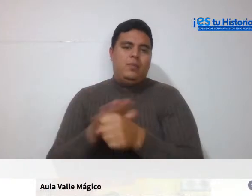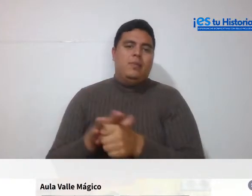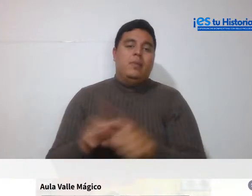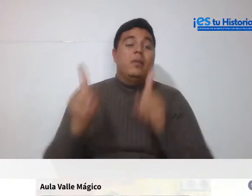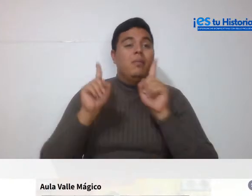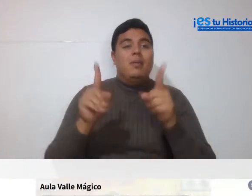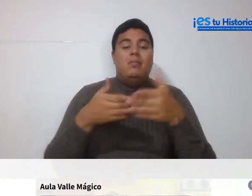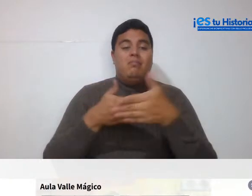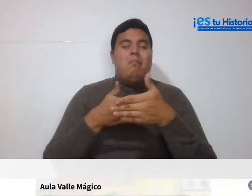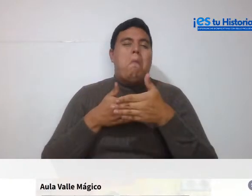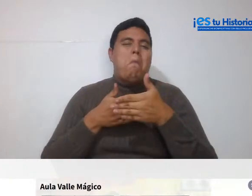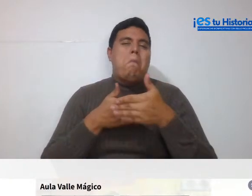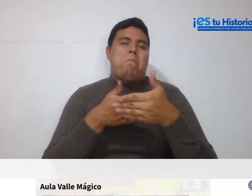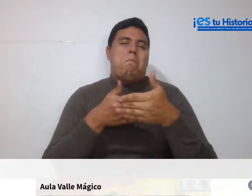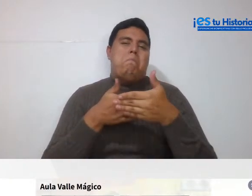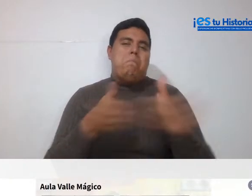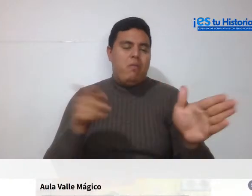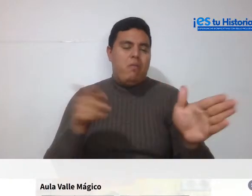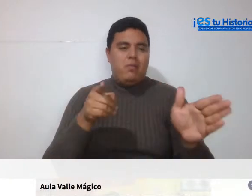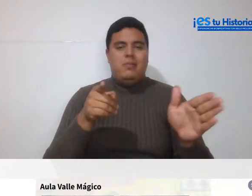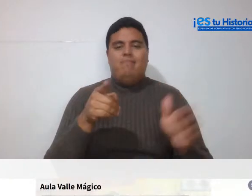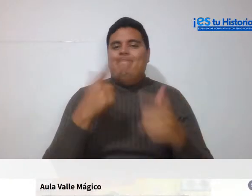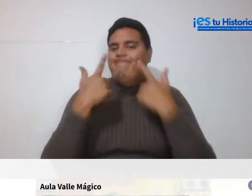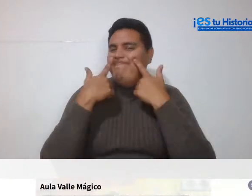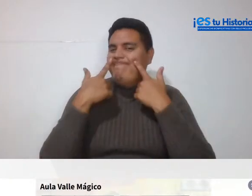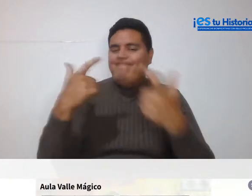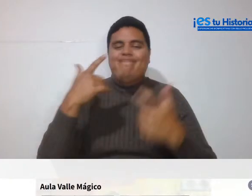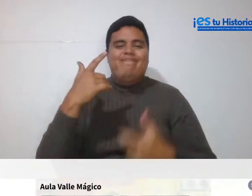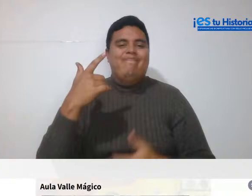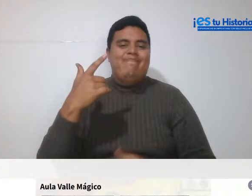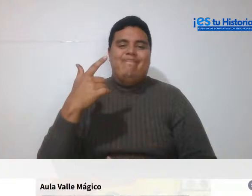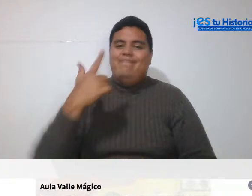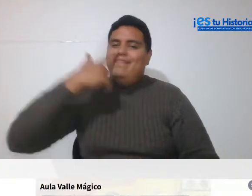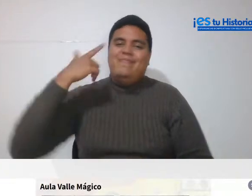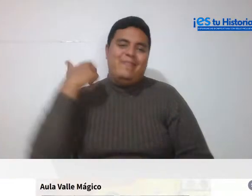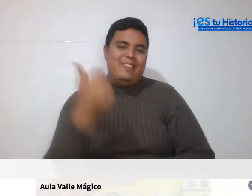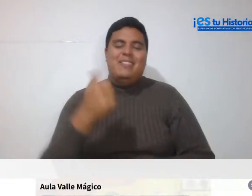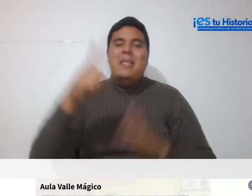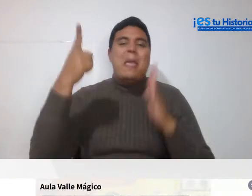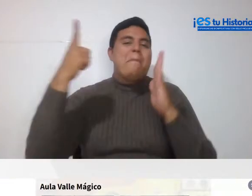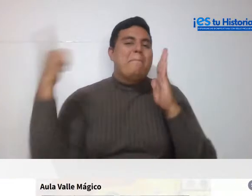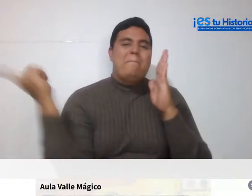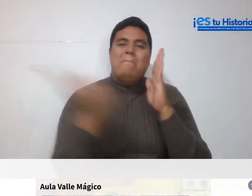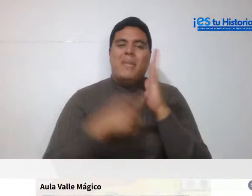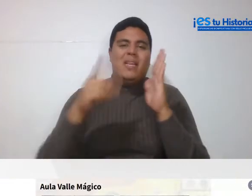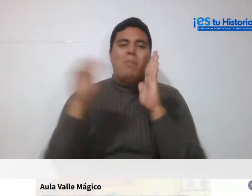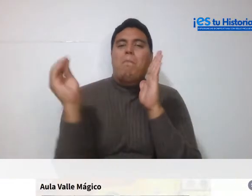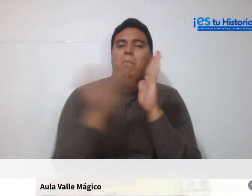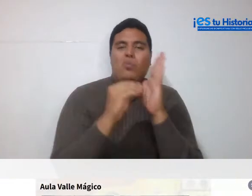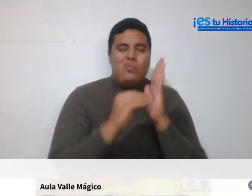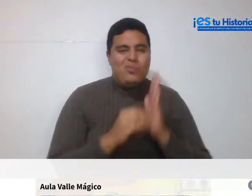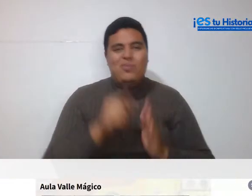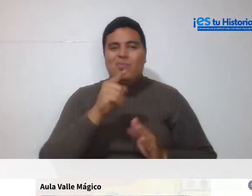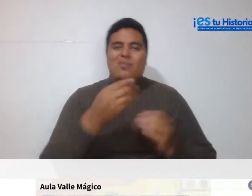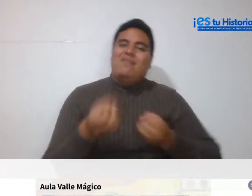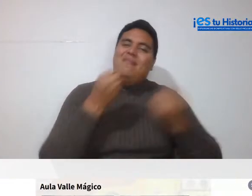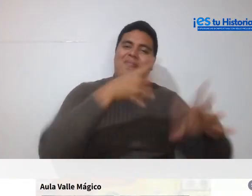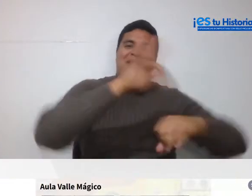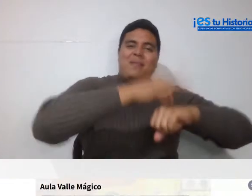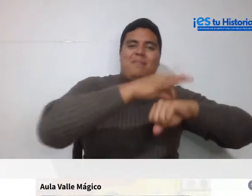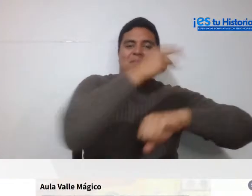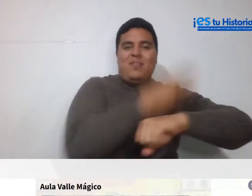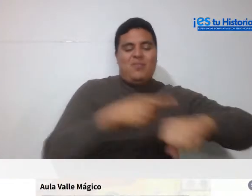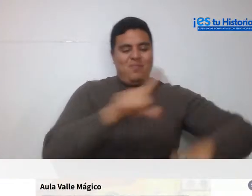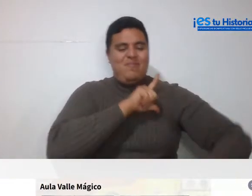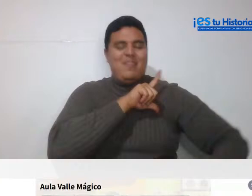genial. Yo creo que ahí se apuntaron no 10, sino 1000 puntos Bello Horizonte y quienes han dedicado a liderar este proceso.